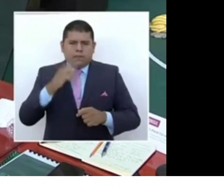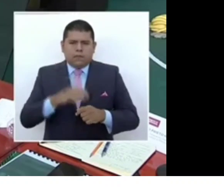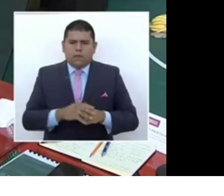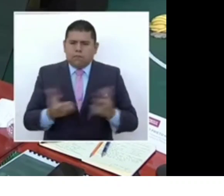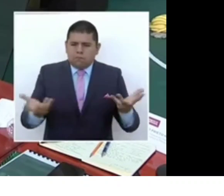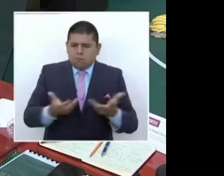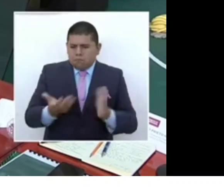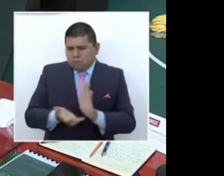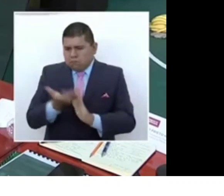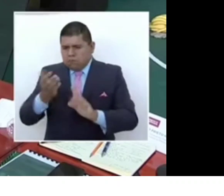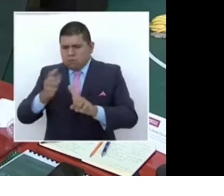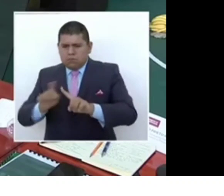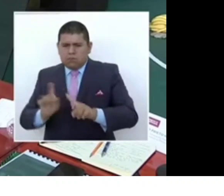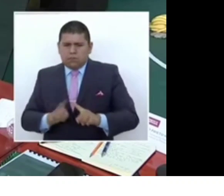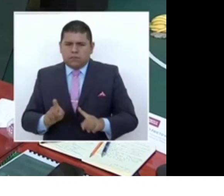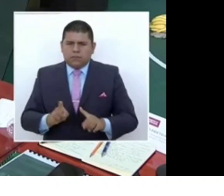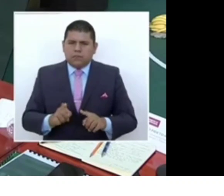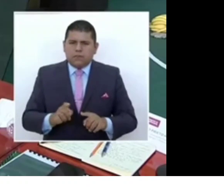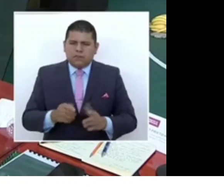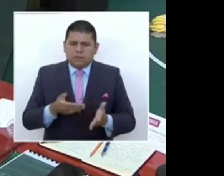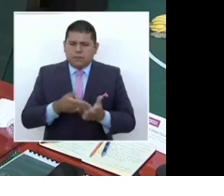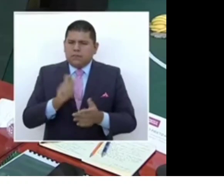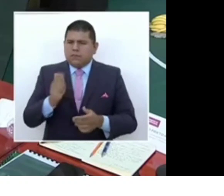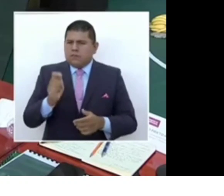que significa